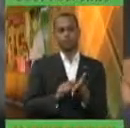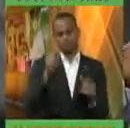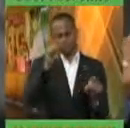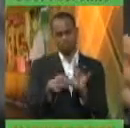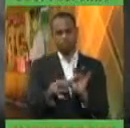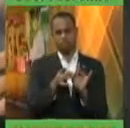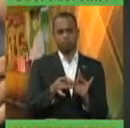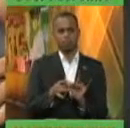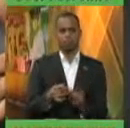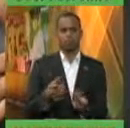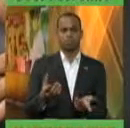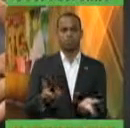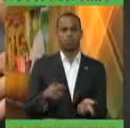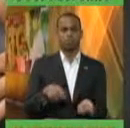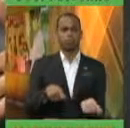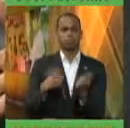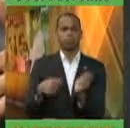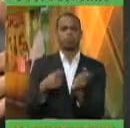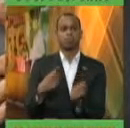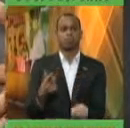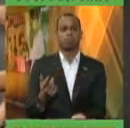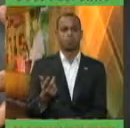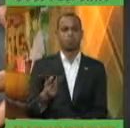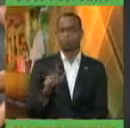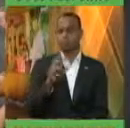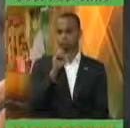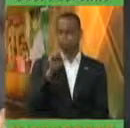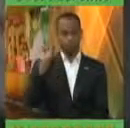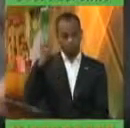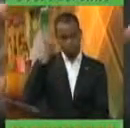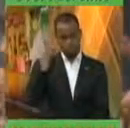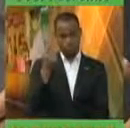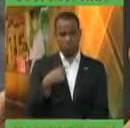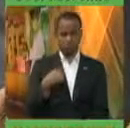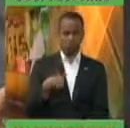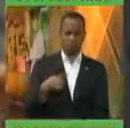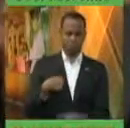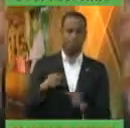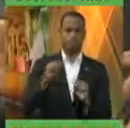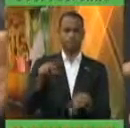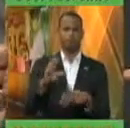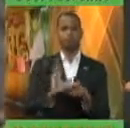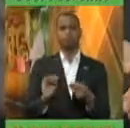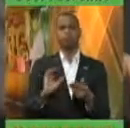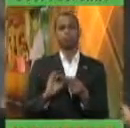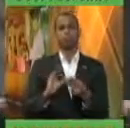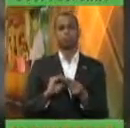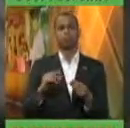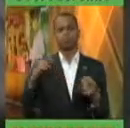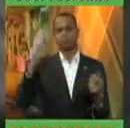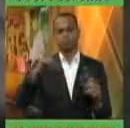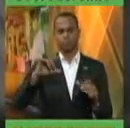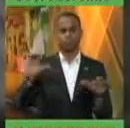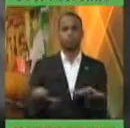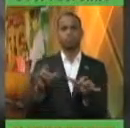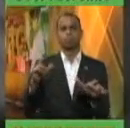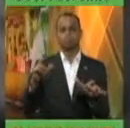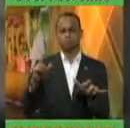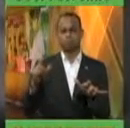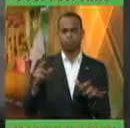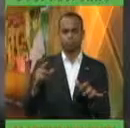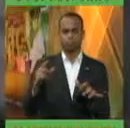el convenio y es un síndico que no es del gobierno de la oposición yo sí yo voy a hablar de los compromisos que